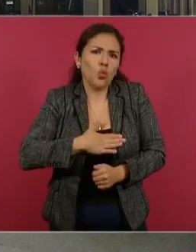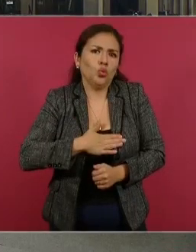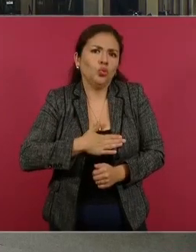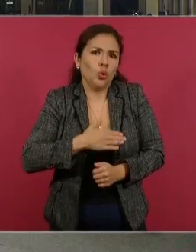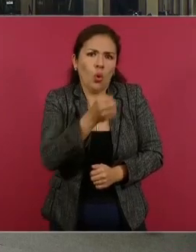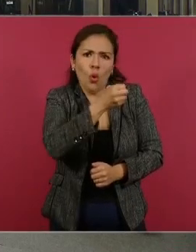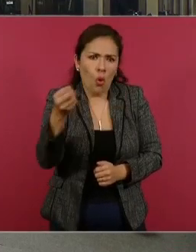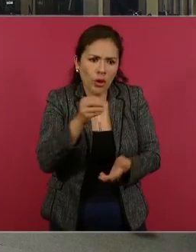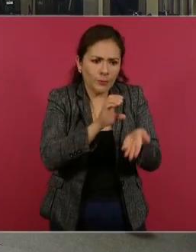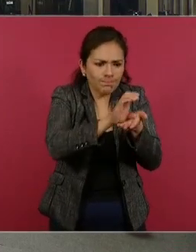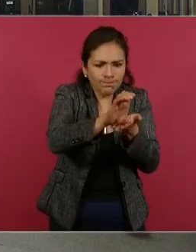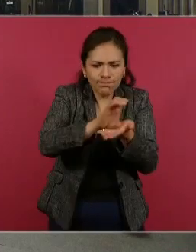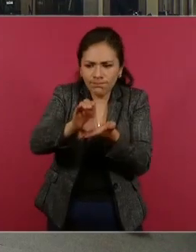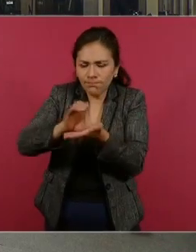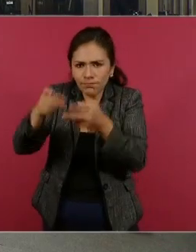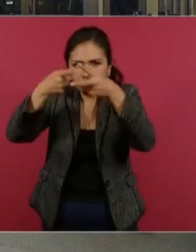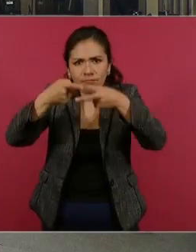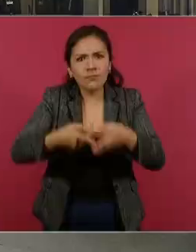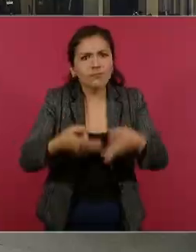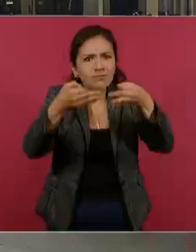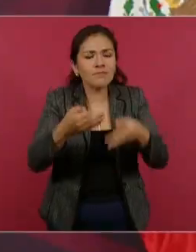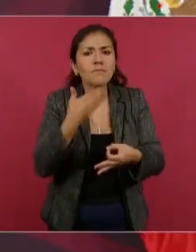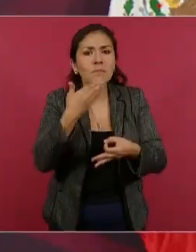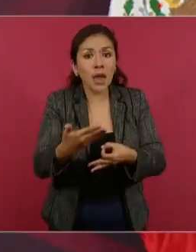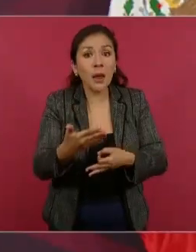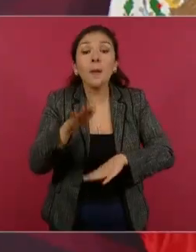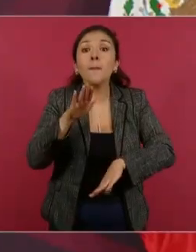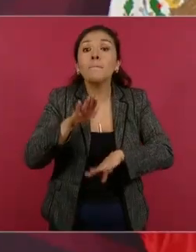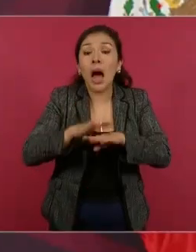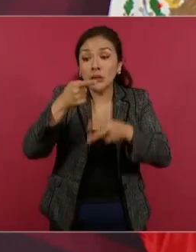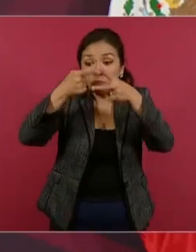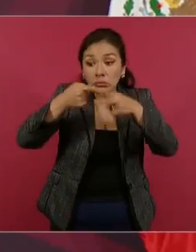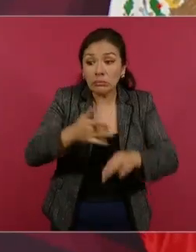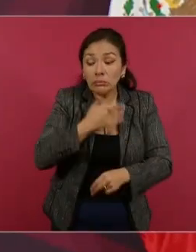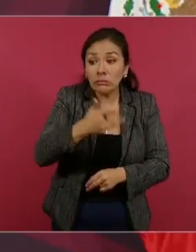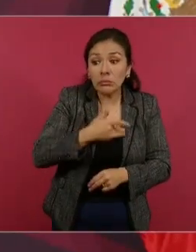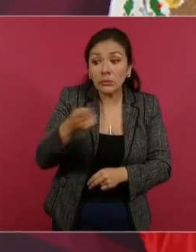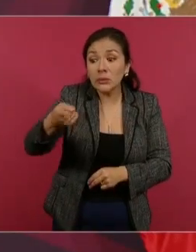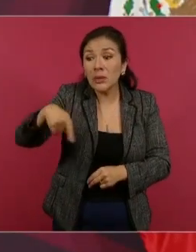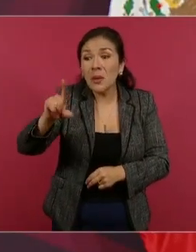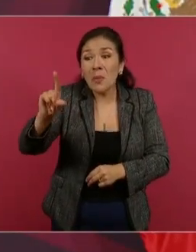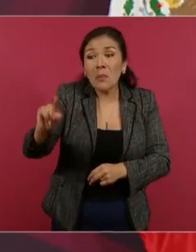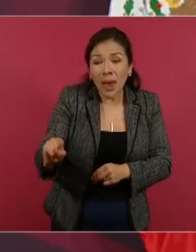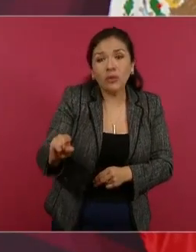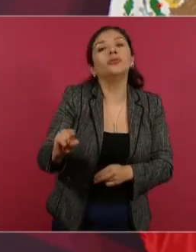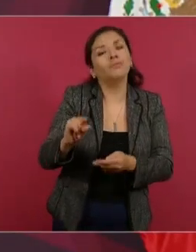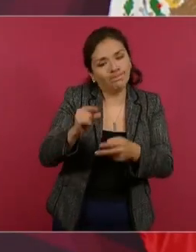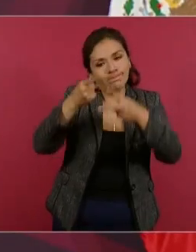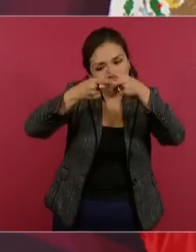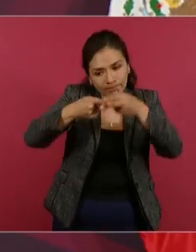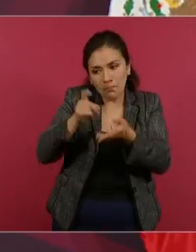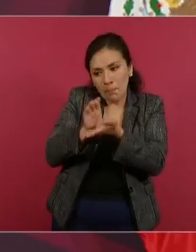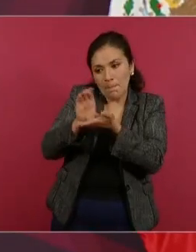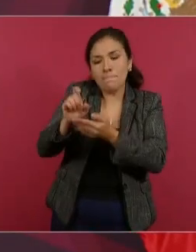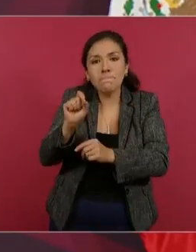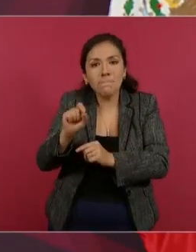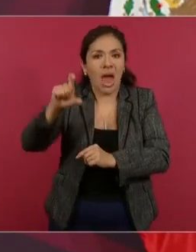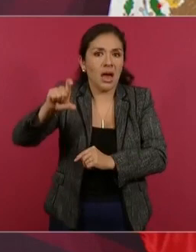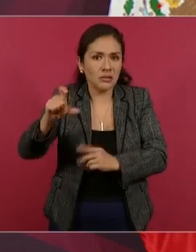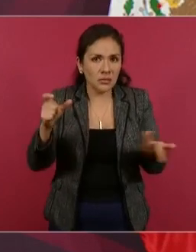con justicia y darle más a quien tiene menos.